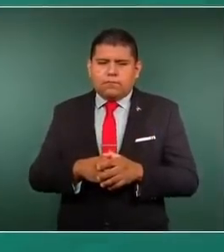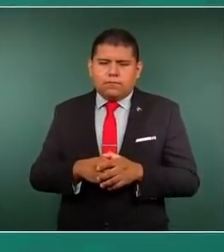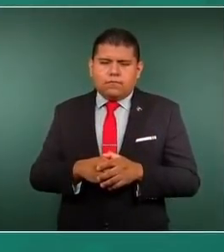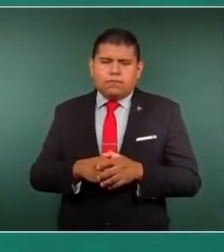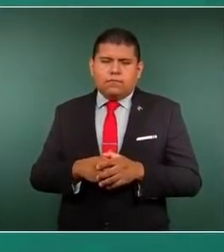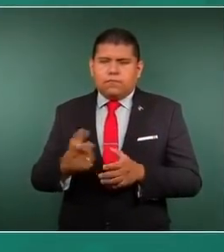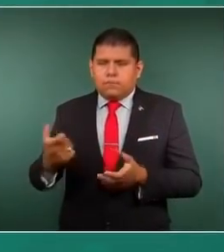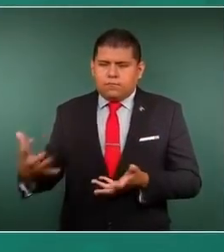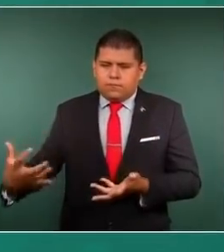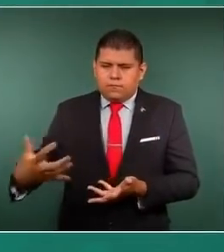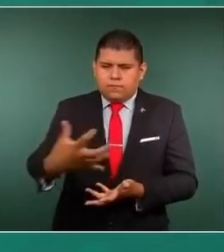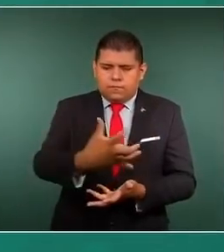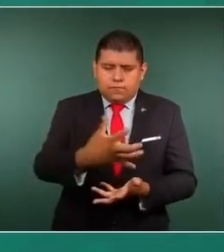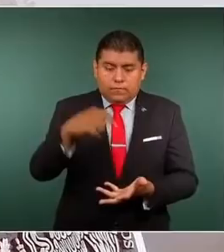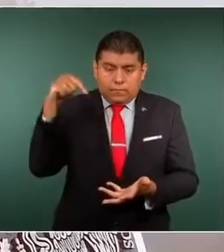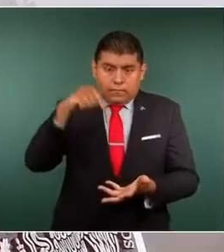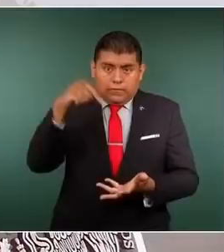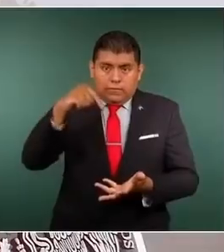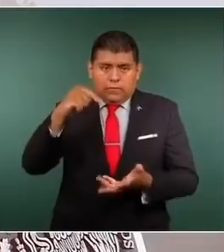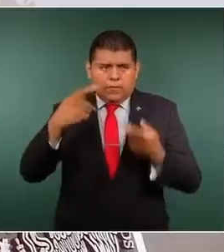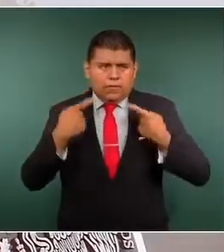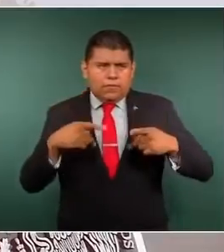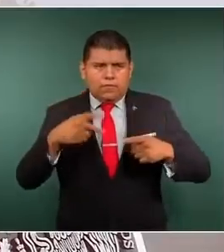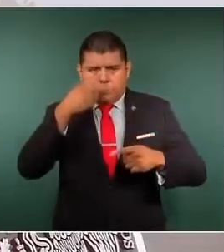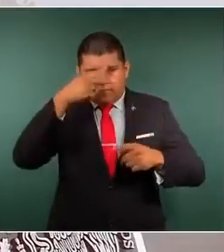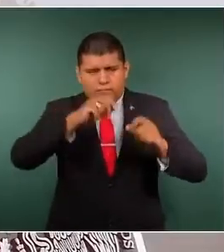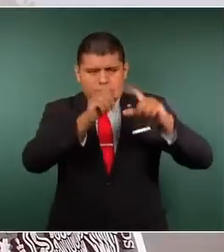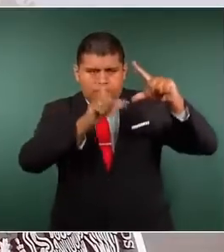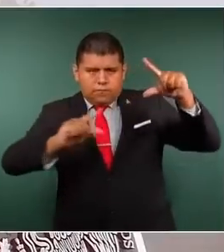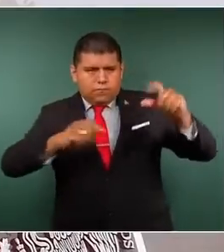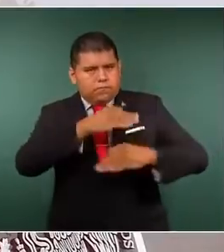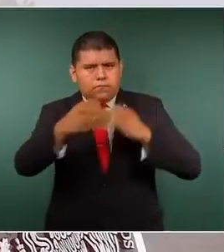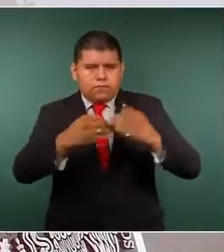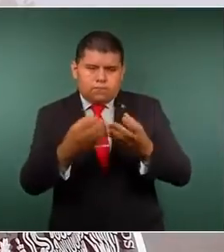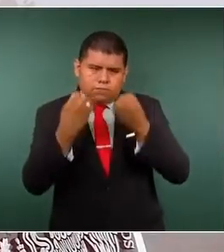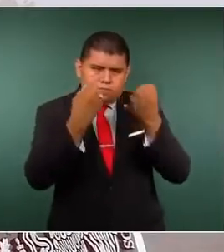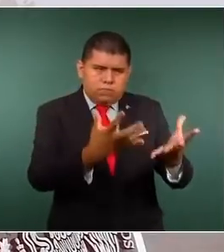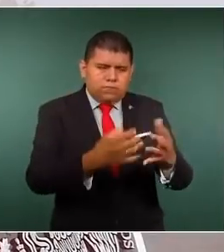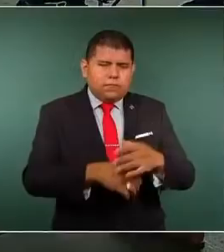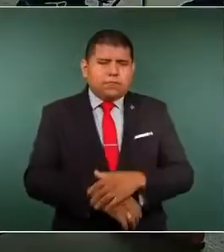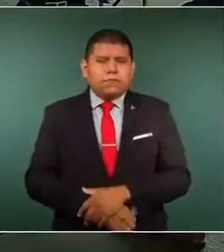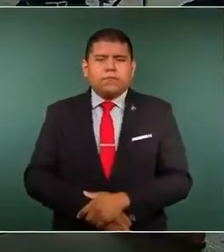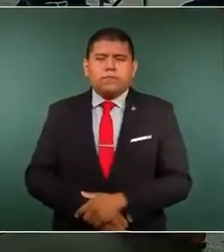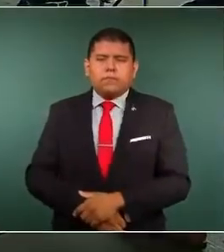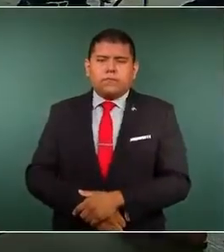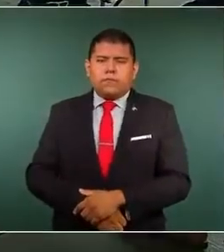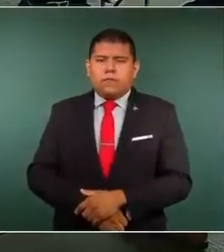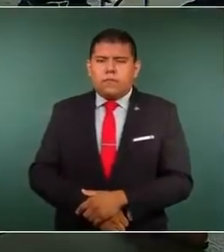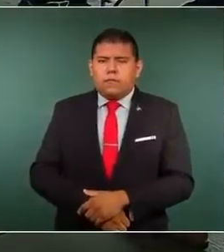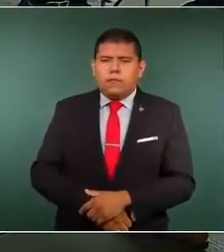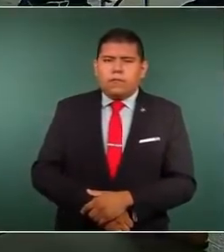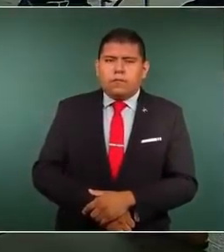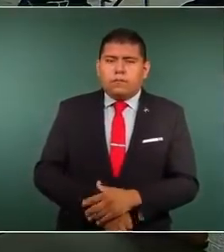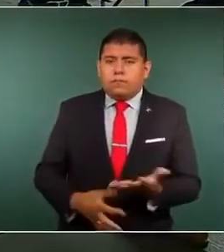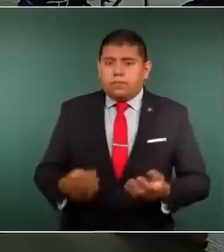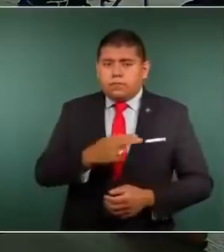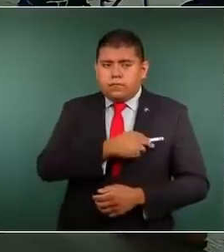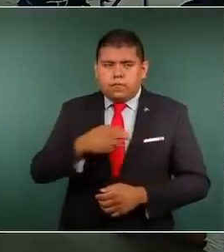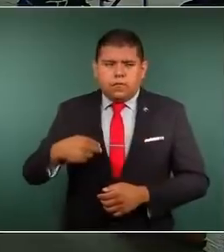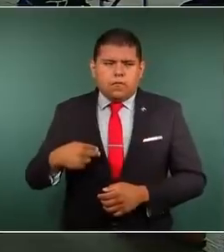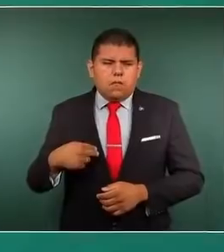y ese dinero desde el pueblo es para beneficio del pueblo y no debemos de permitir